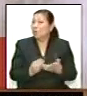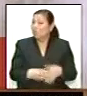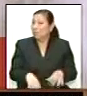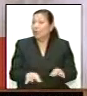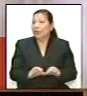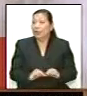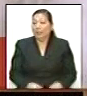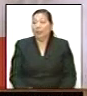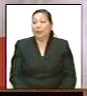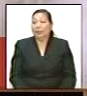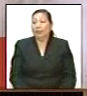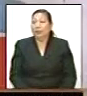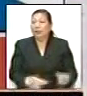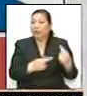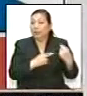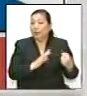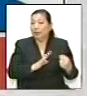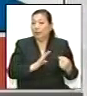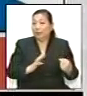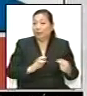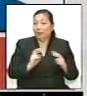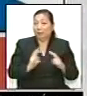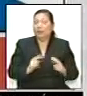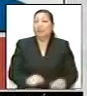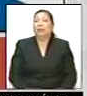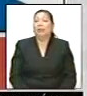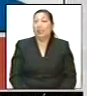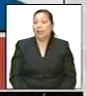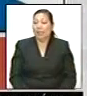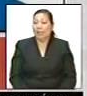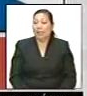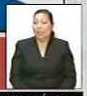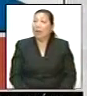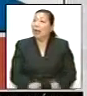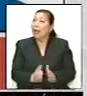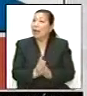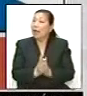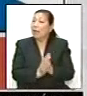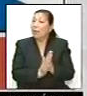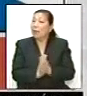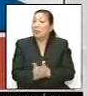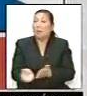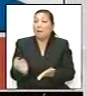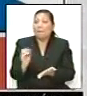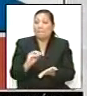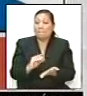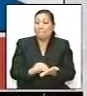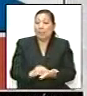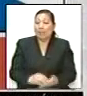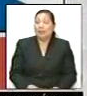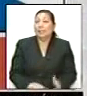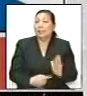revitalizar el rol de los estados observadores es decir aprovechar más la presencia o